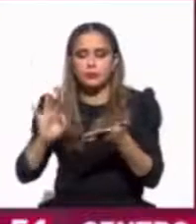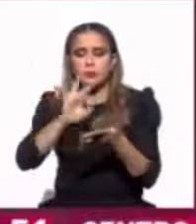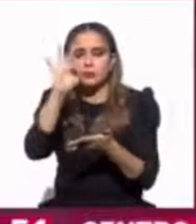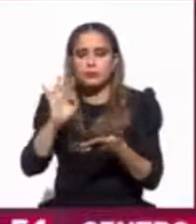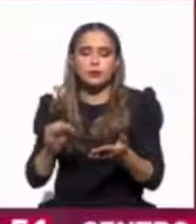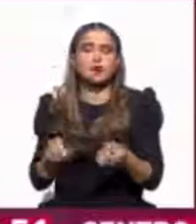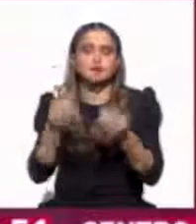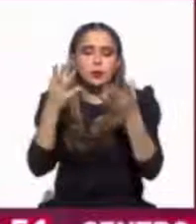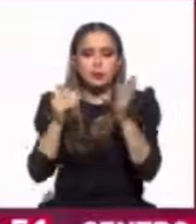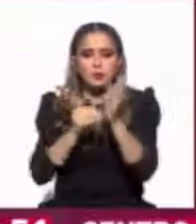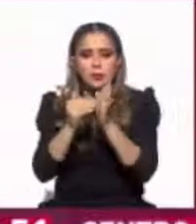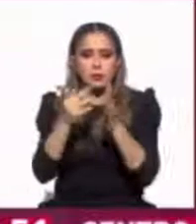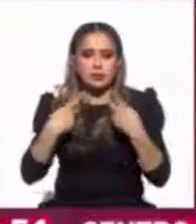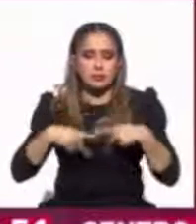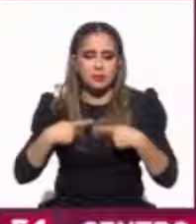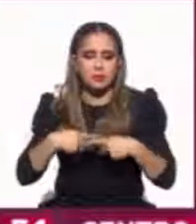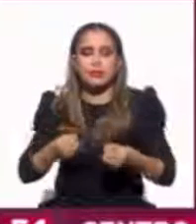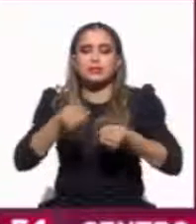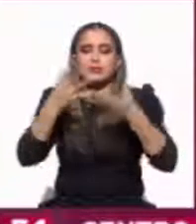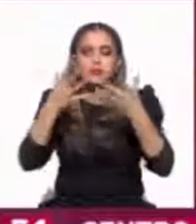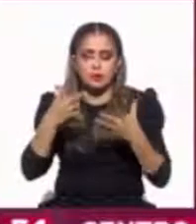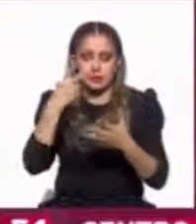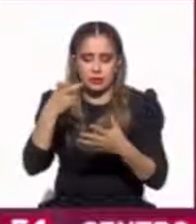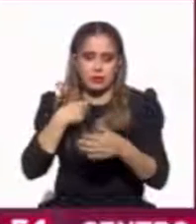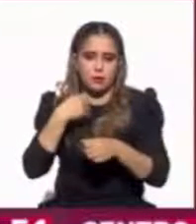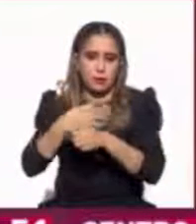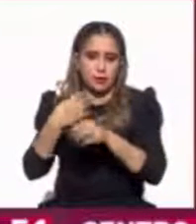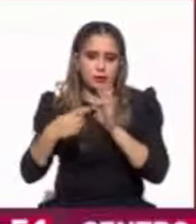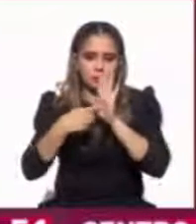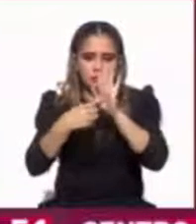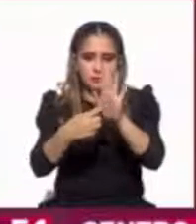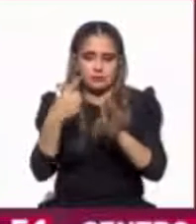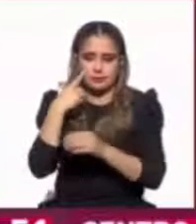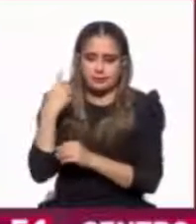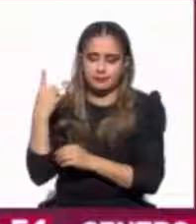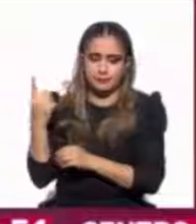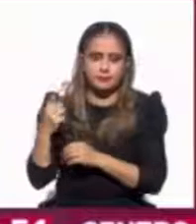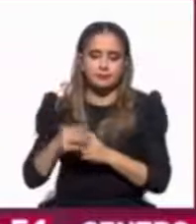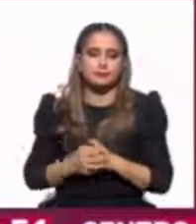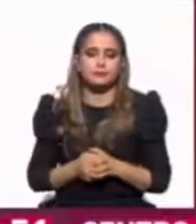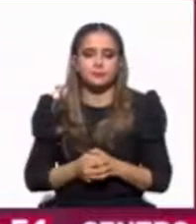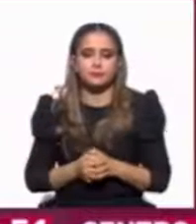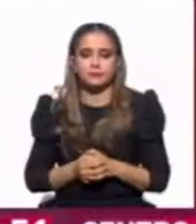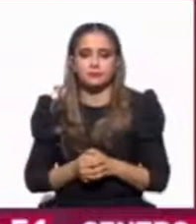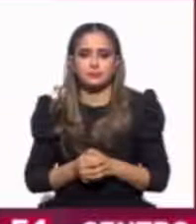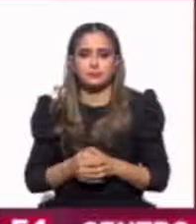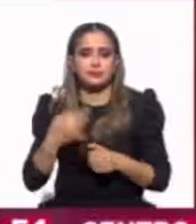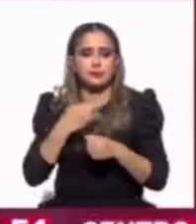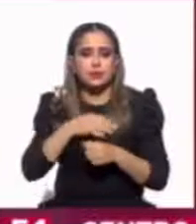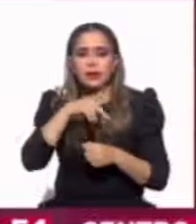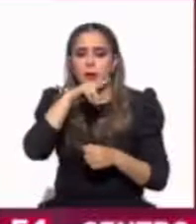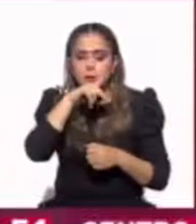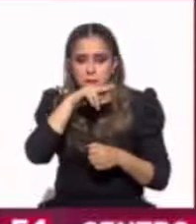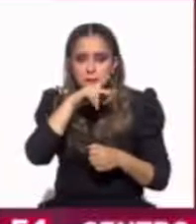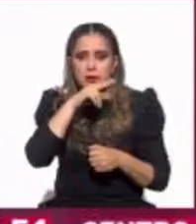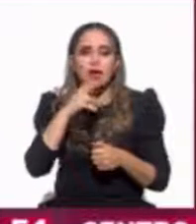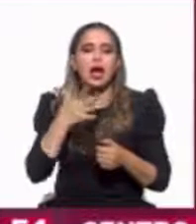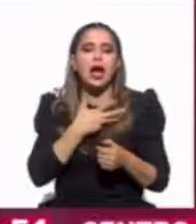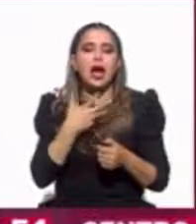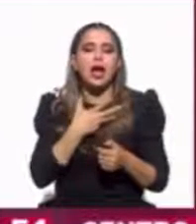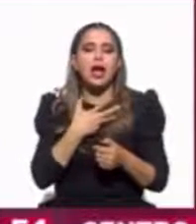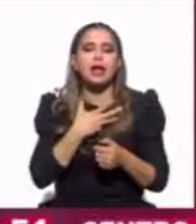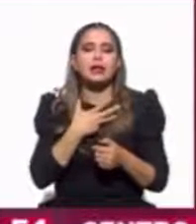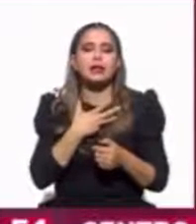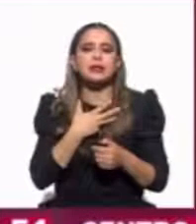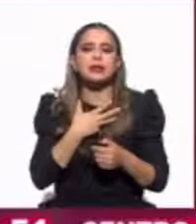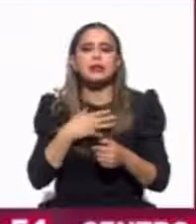millones de personas en este país, pero probablemente lo más delicado es ver el tema del subempleo o